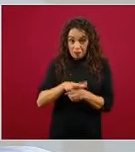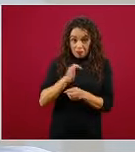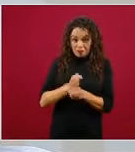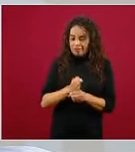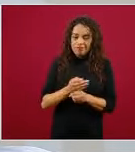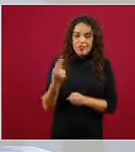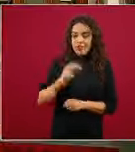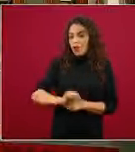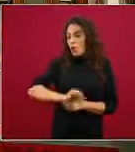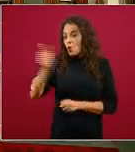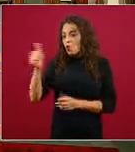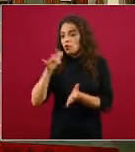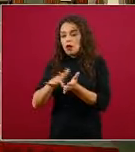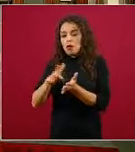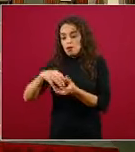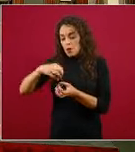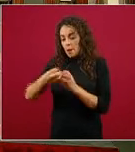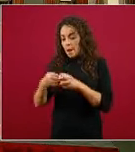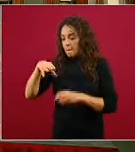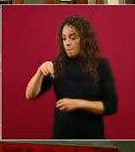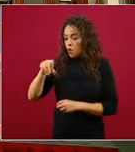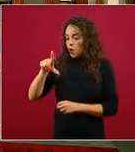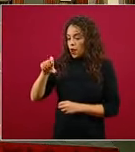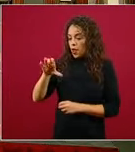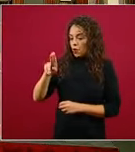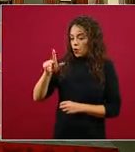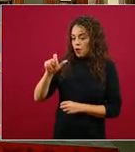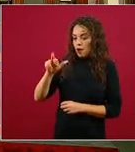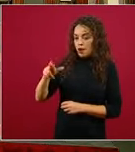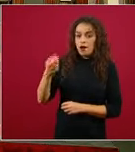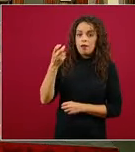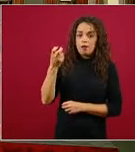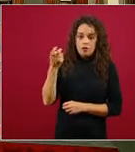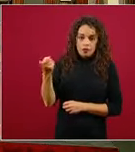molecular, pero aquí lo están haciendo así, por eso van bien.